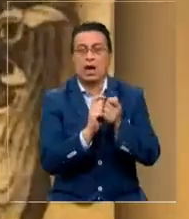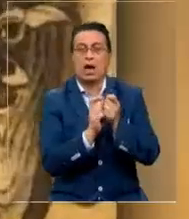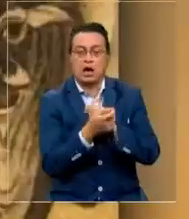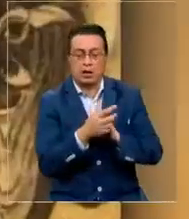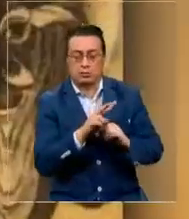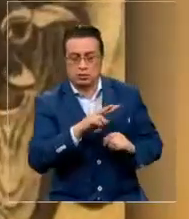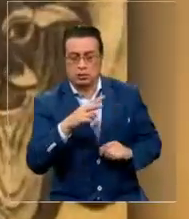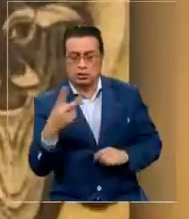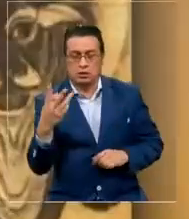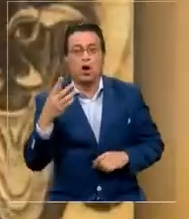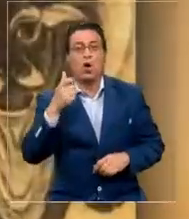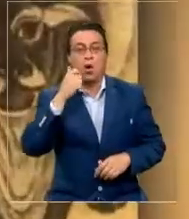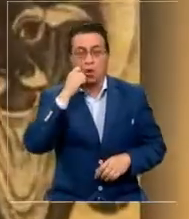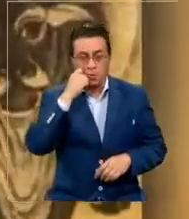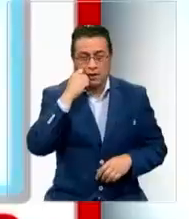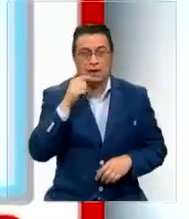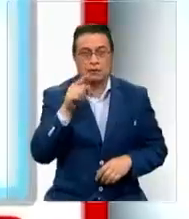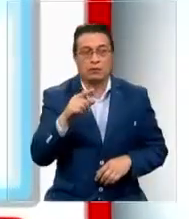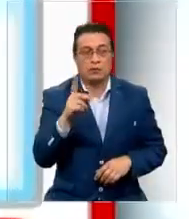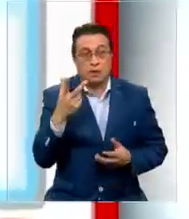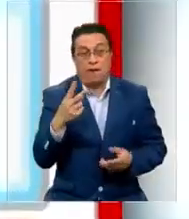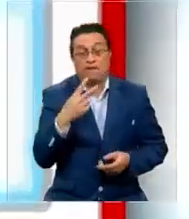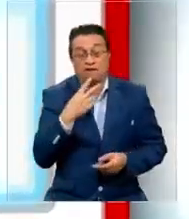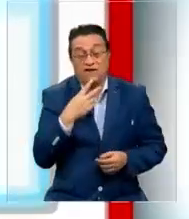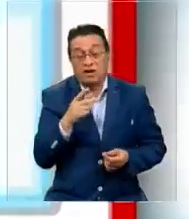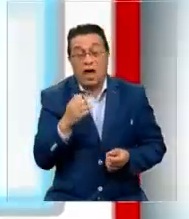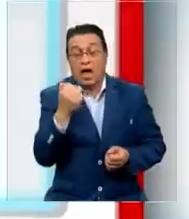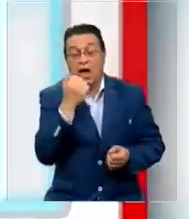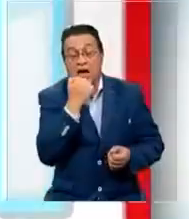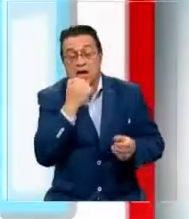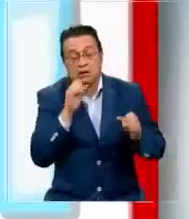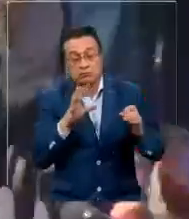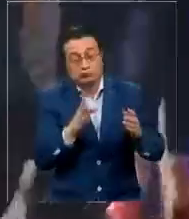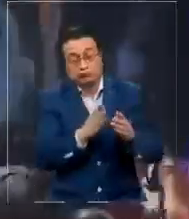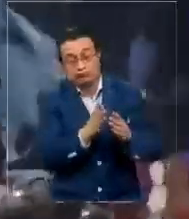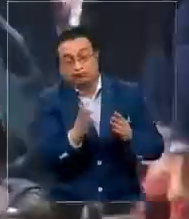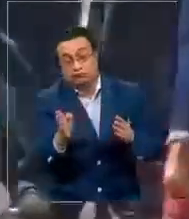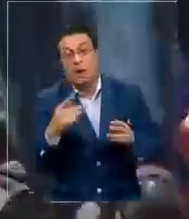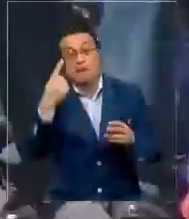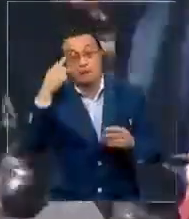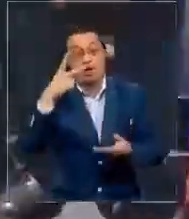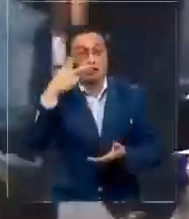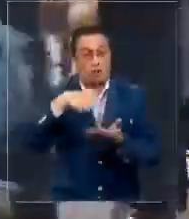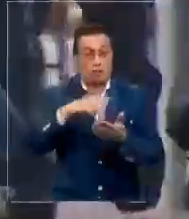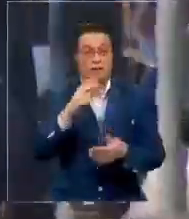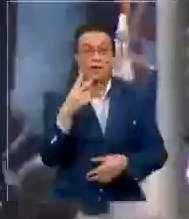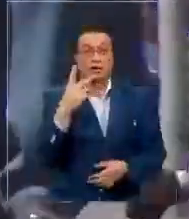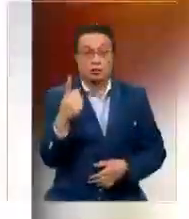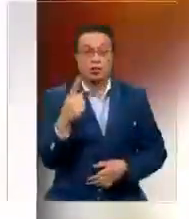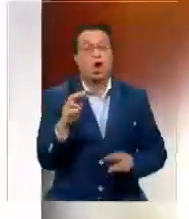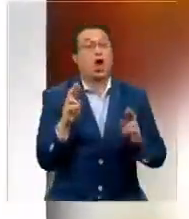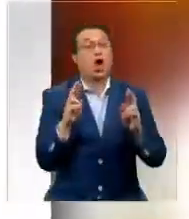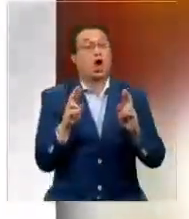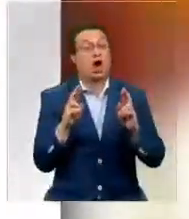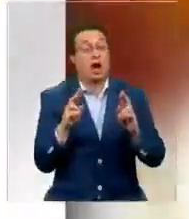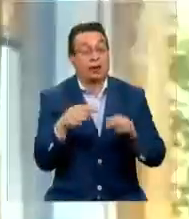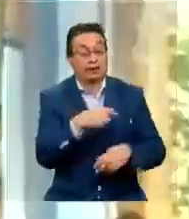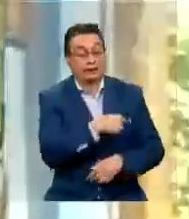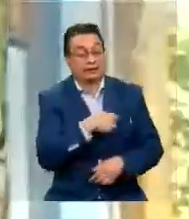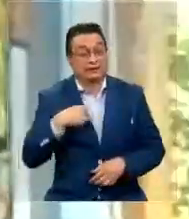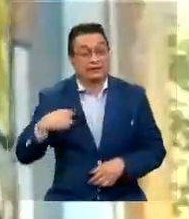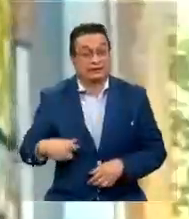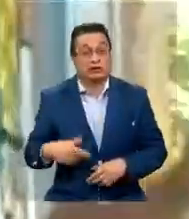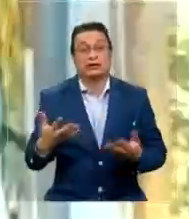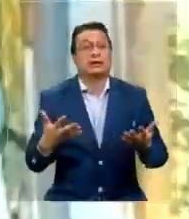paradigma de la humanidad ante un sentido de vida errado. Pero ¿qué esperamos este 2021 según el horóscopo chino?